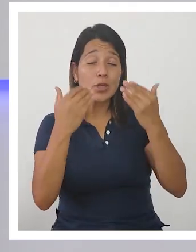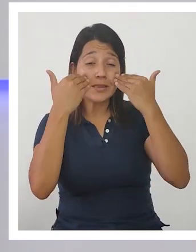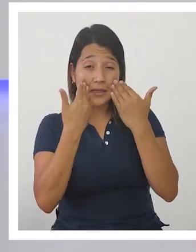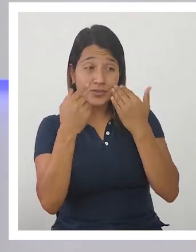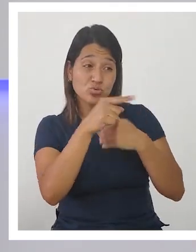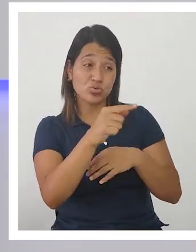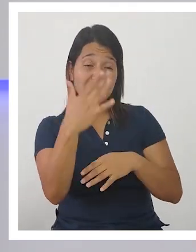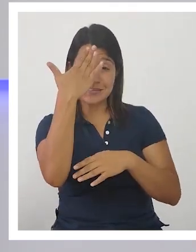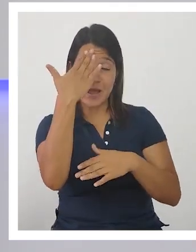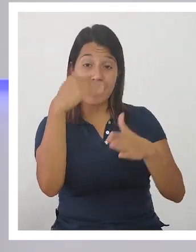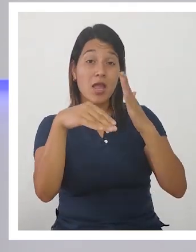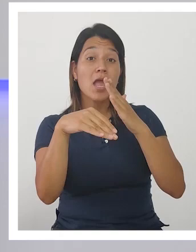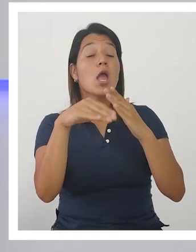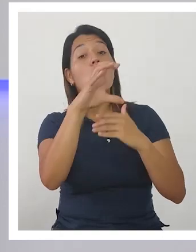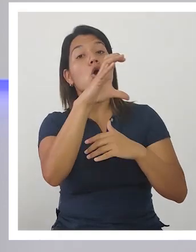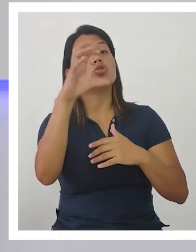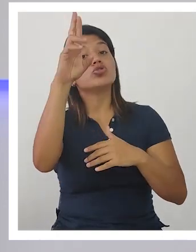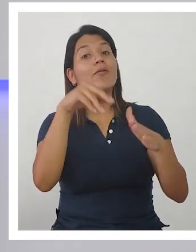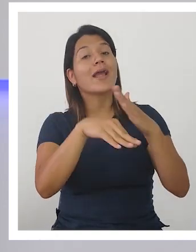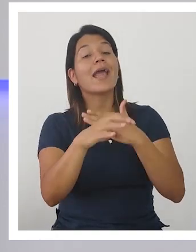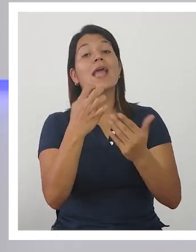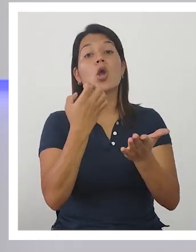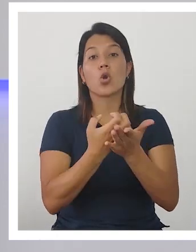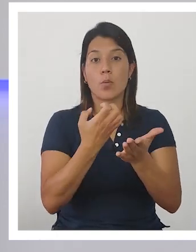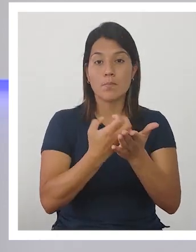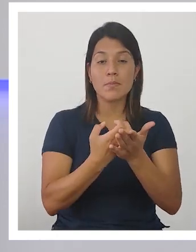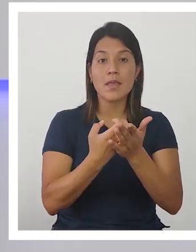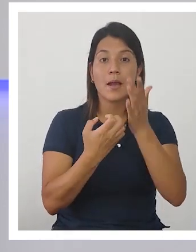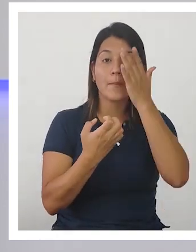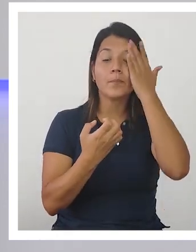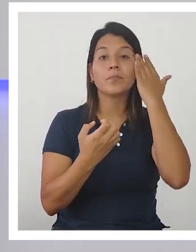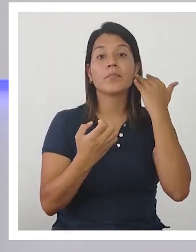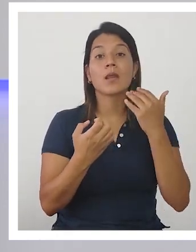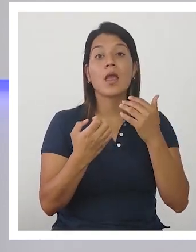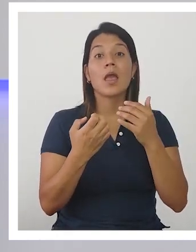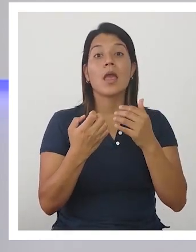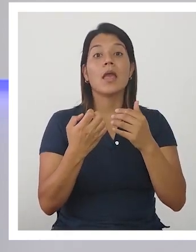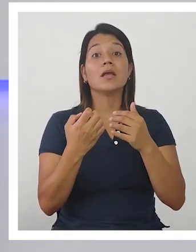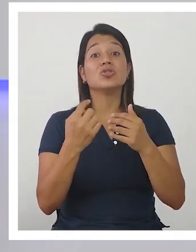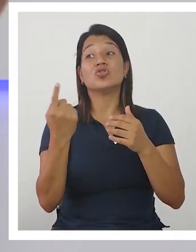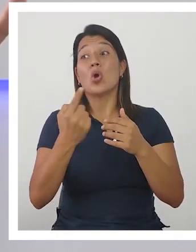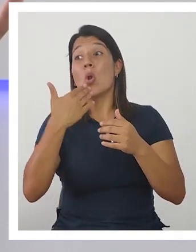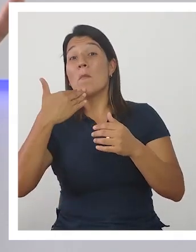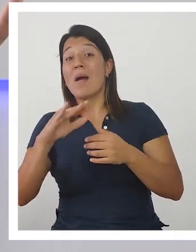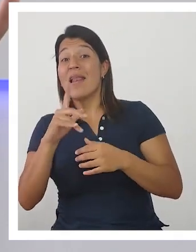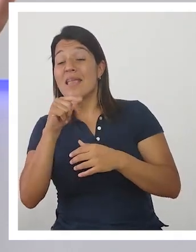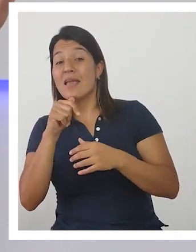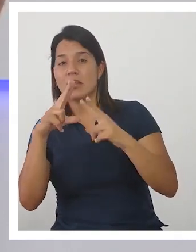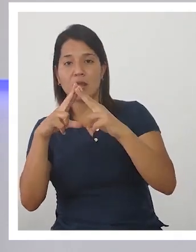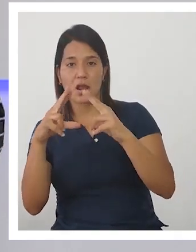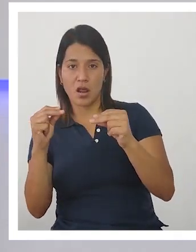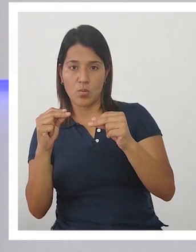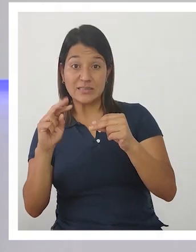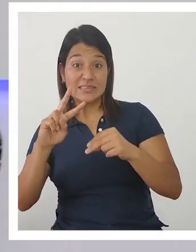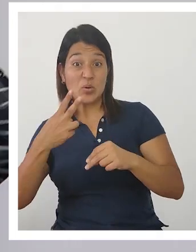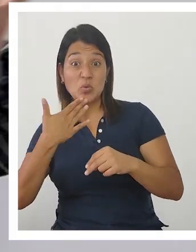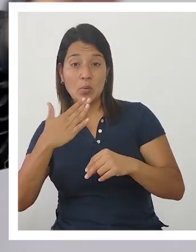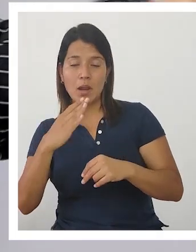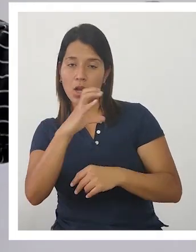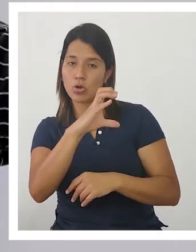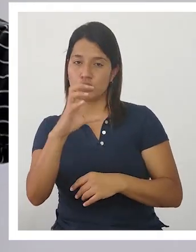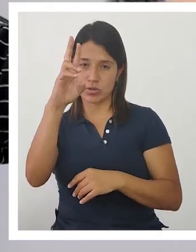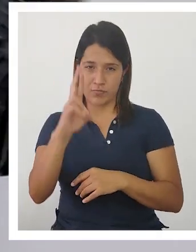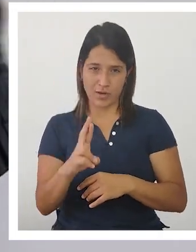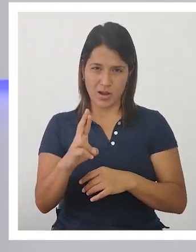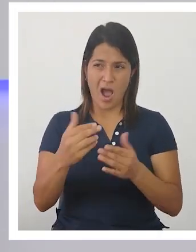economía está por encima solamente de Nicaragua. Hace 25, 30 años nosotros nos